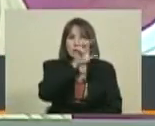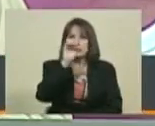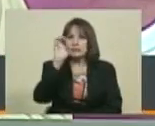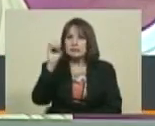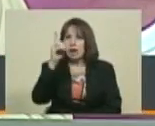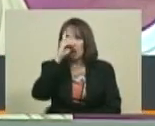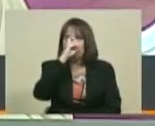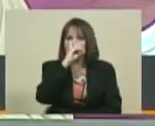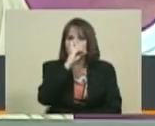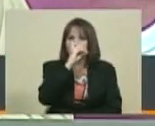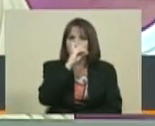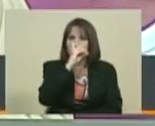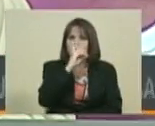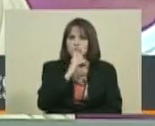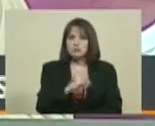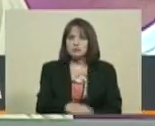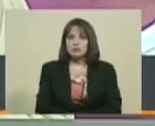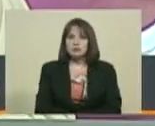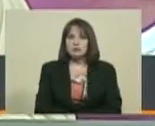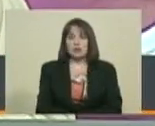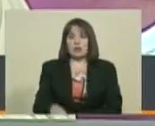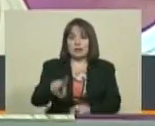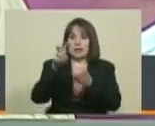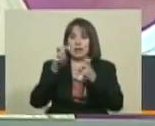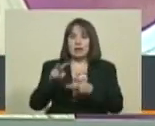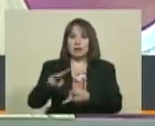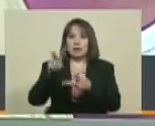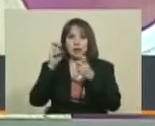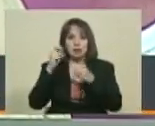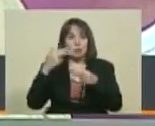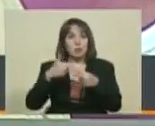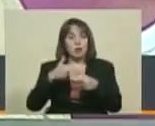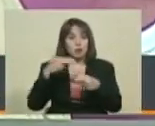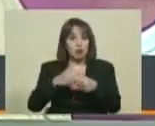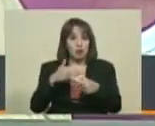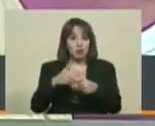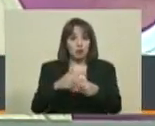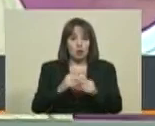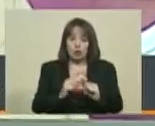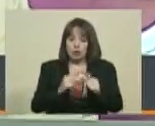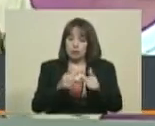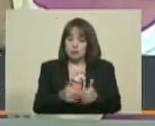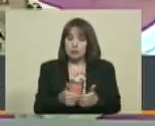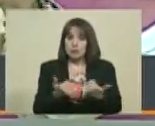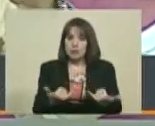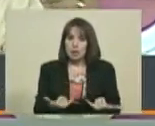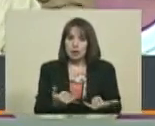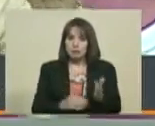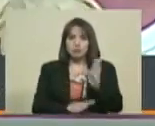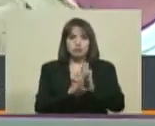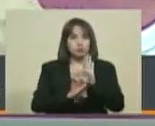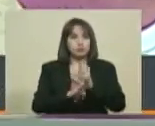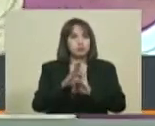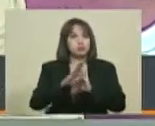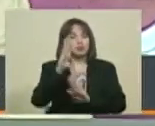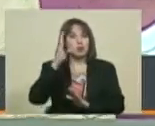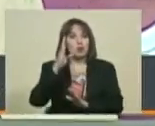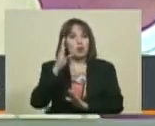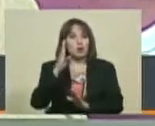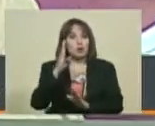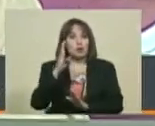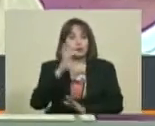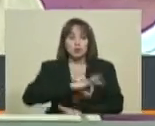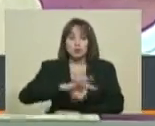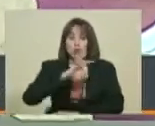petroleros, que el ingreso petrolero comenzara a convertirse en desarrollo social para nuestro